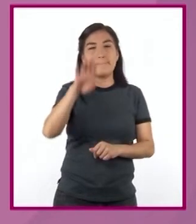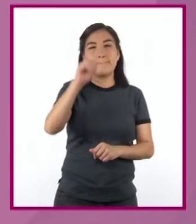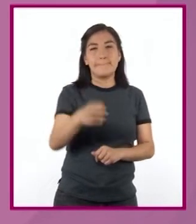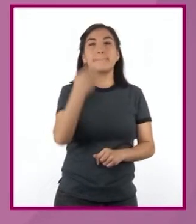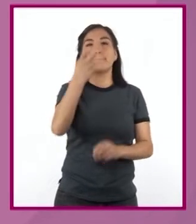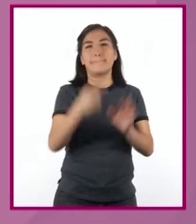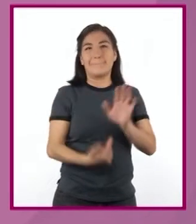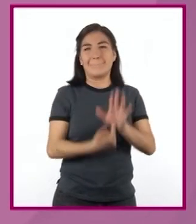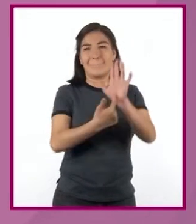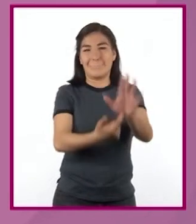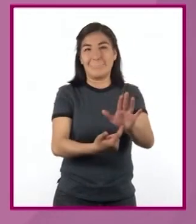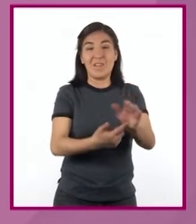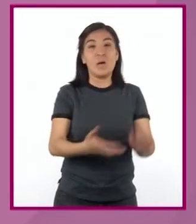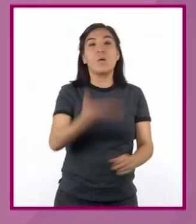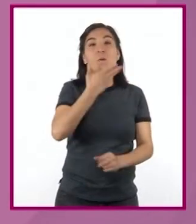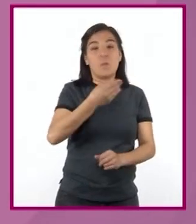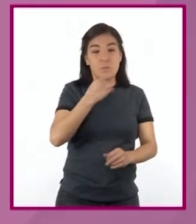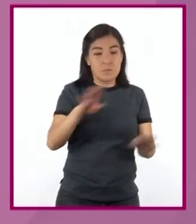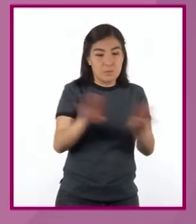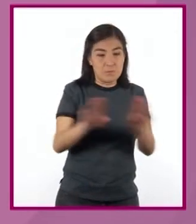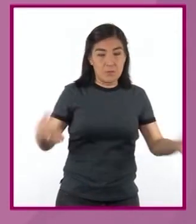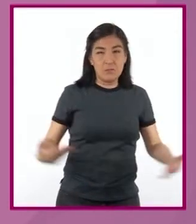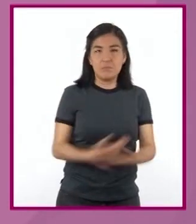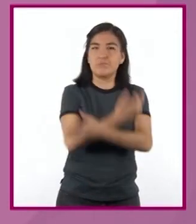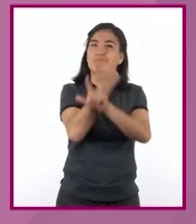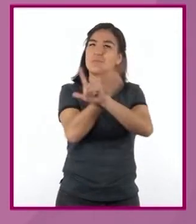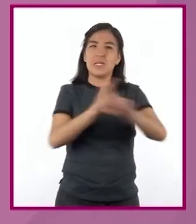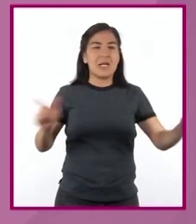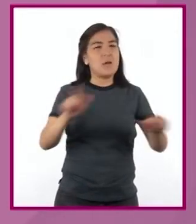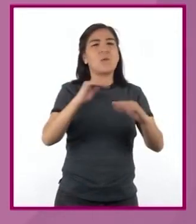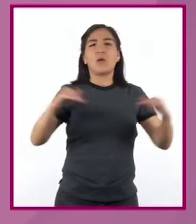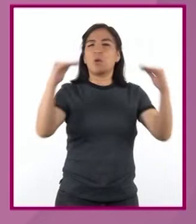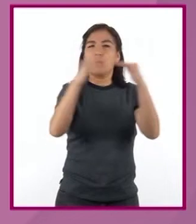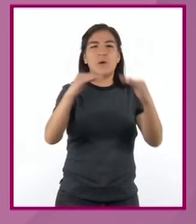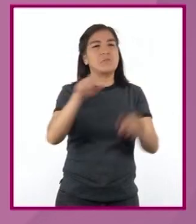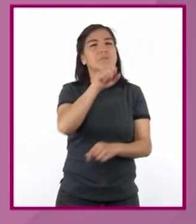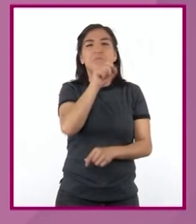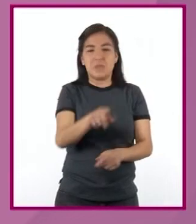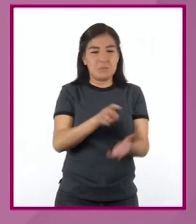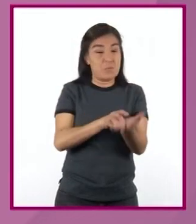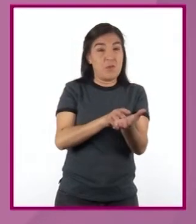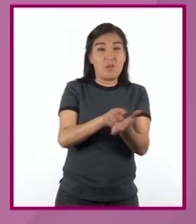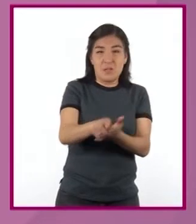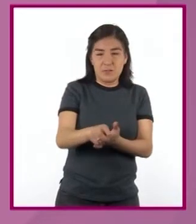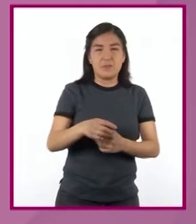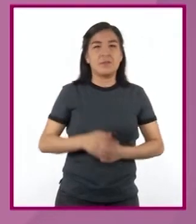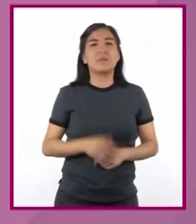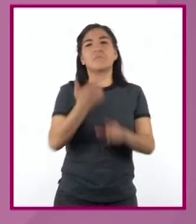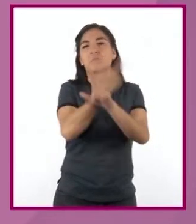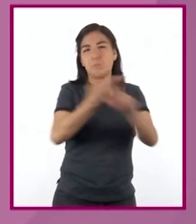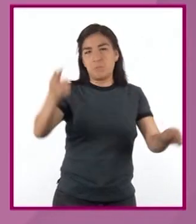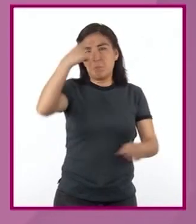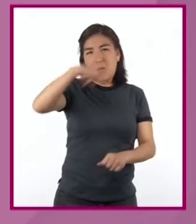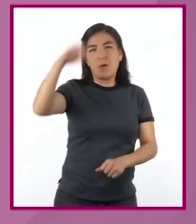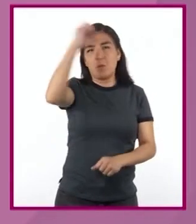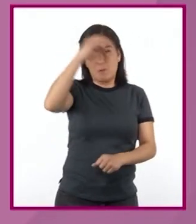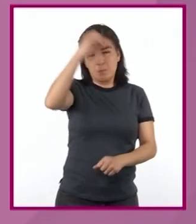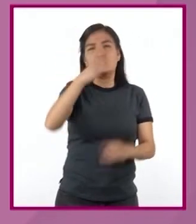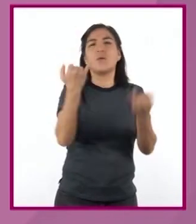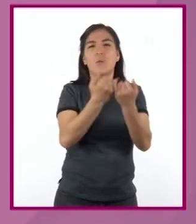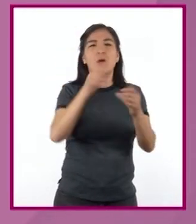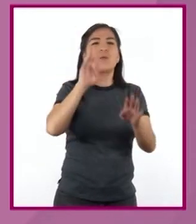se estipulaba que los hombres nacen libres e iguales en derechos y la libertad de opinión y